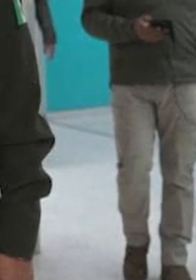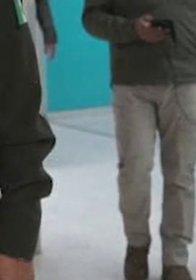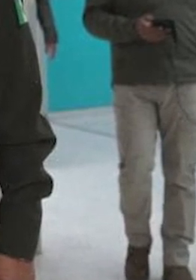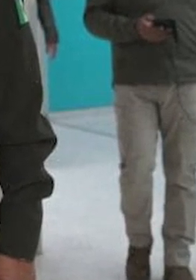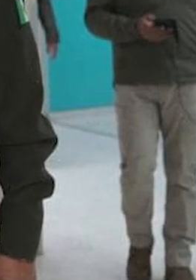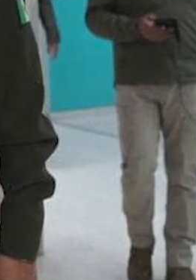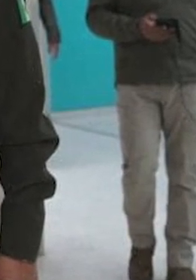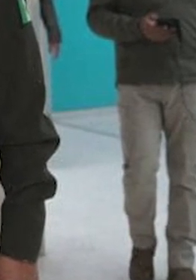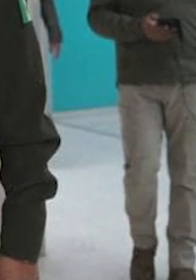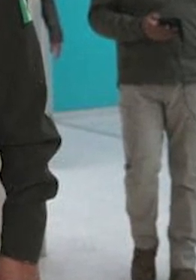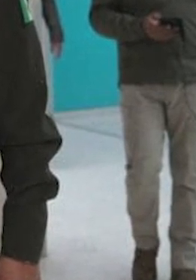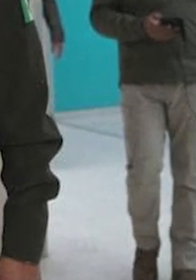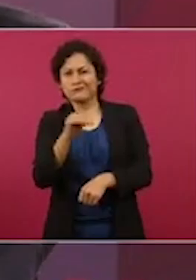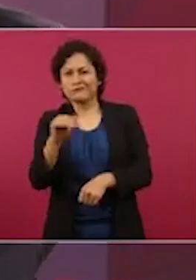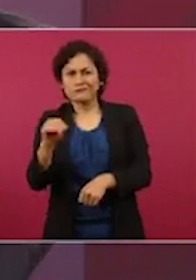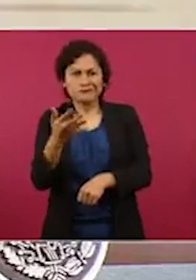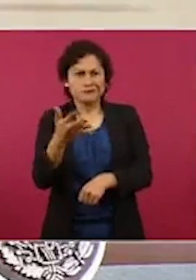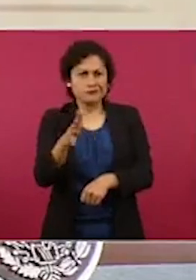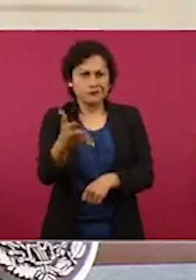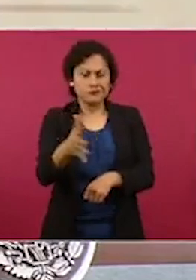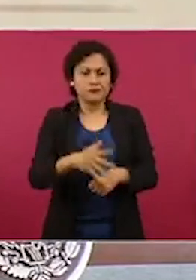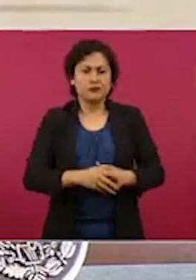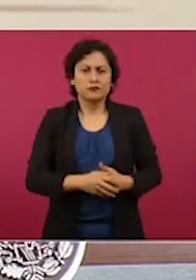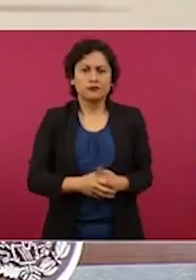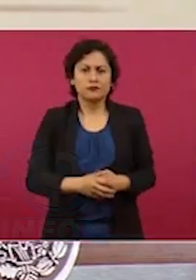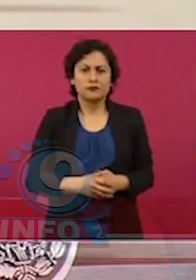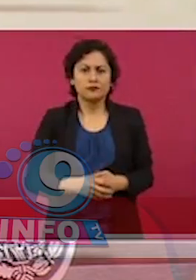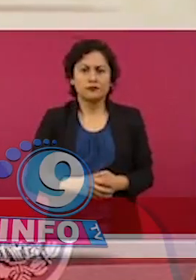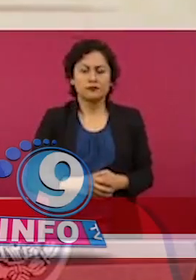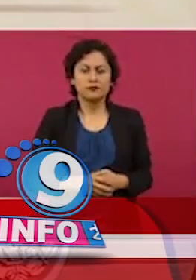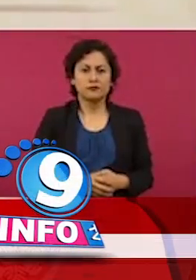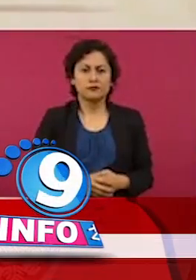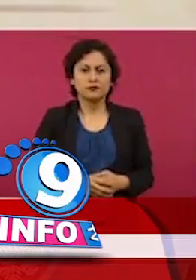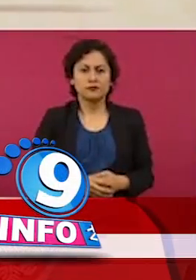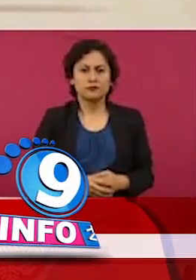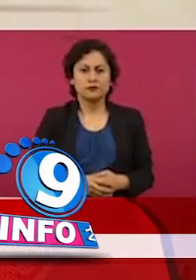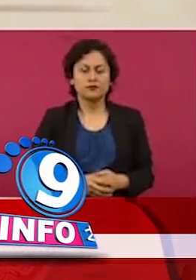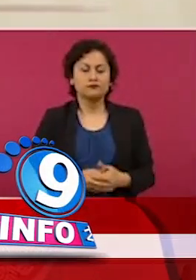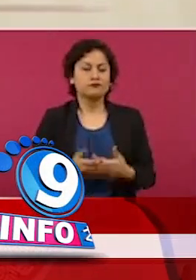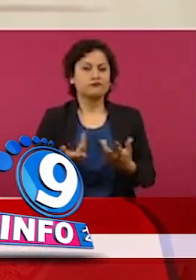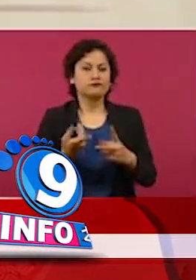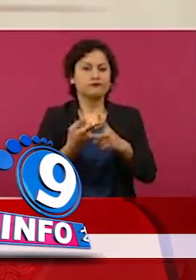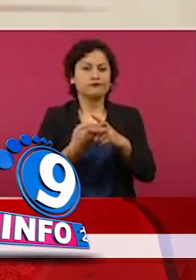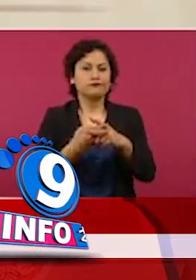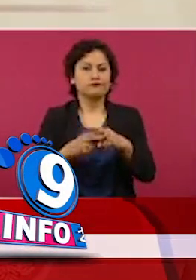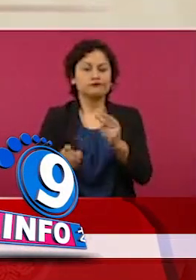cargo de las investigaciones. Se produjo un incendio